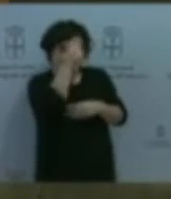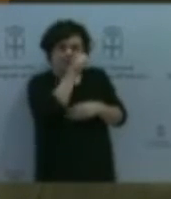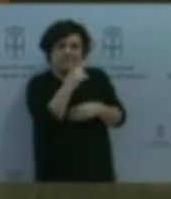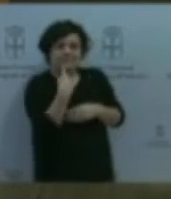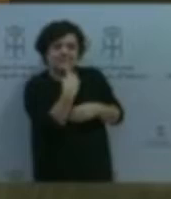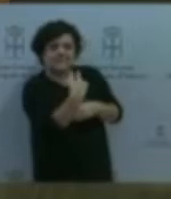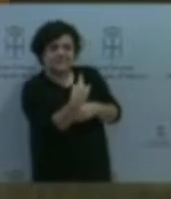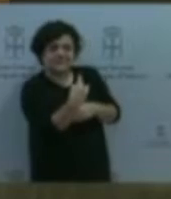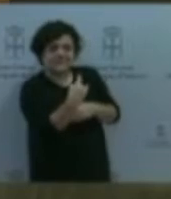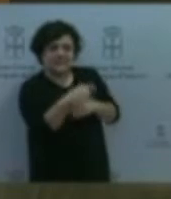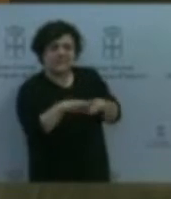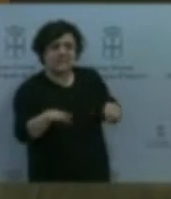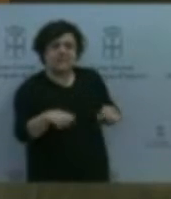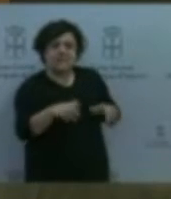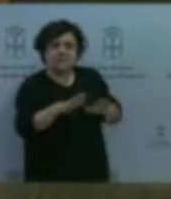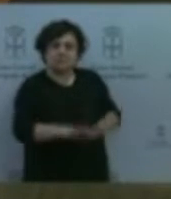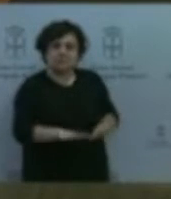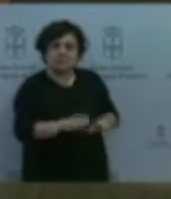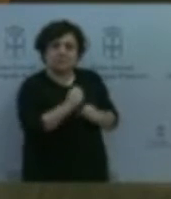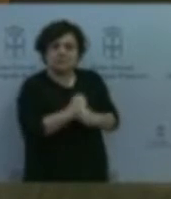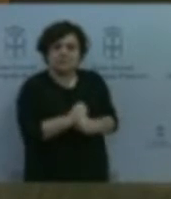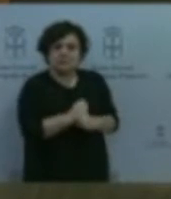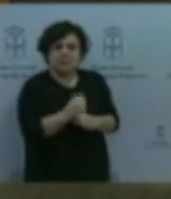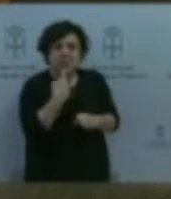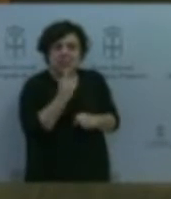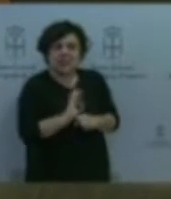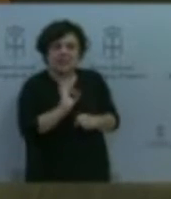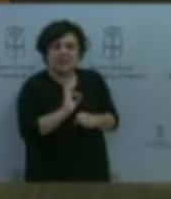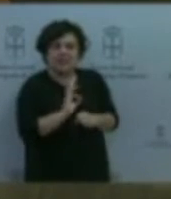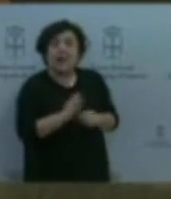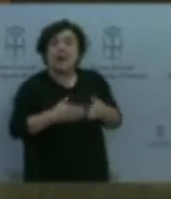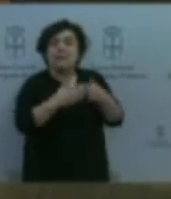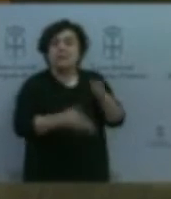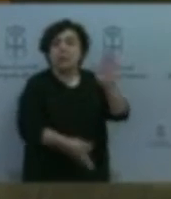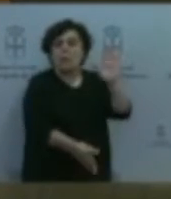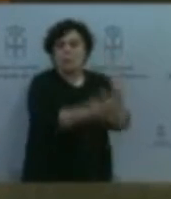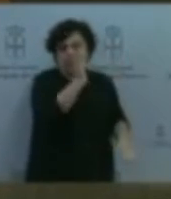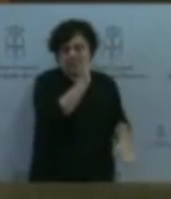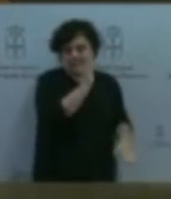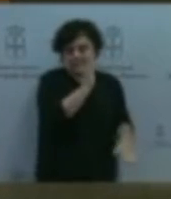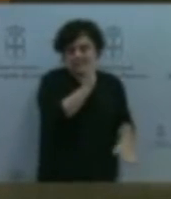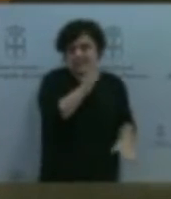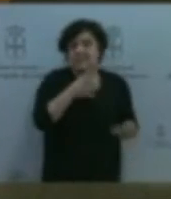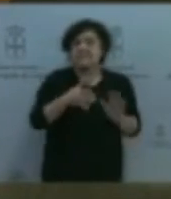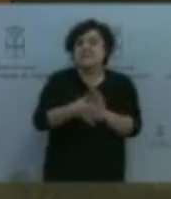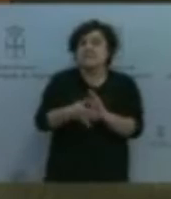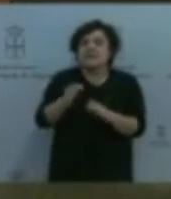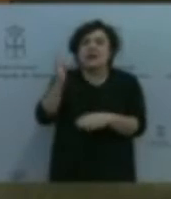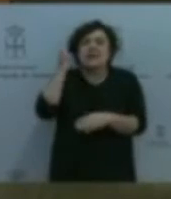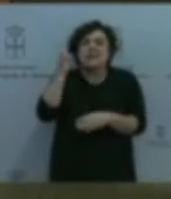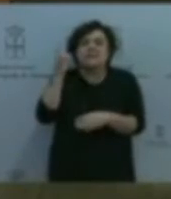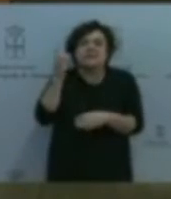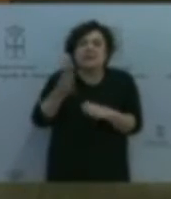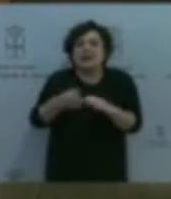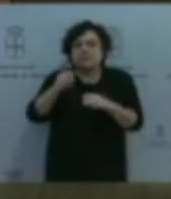adiós. Deja zarpar el buque. ¿Qué provoca que la joven Evelyn quede atrapada en Dublín? Es una pregunta tremenda.